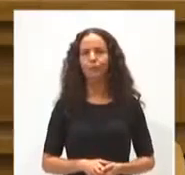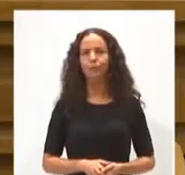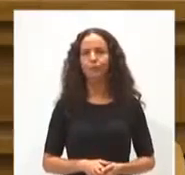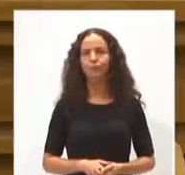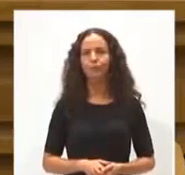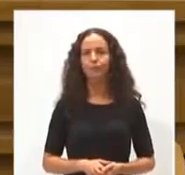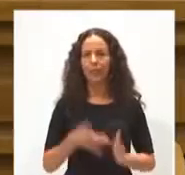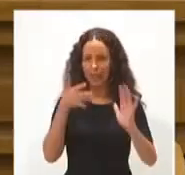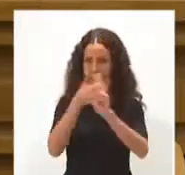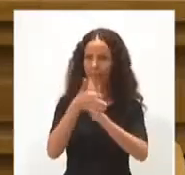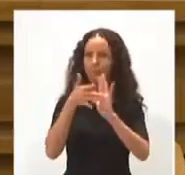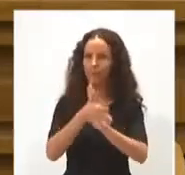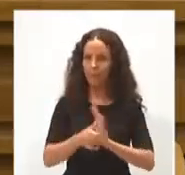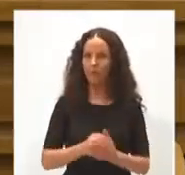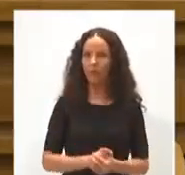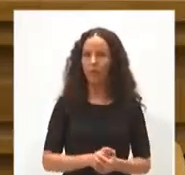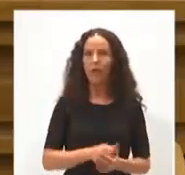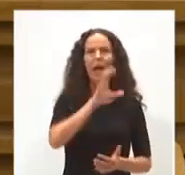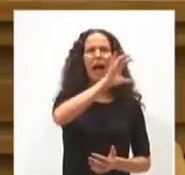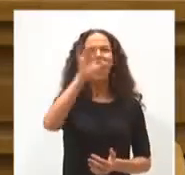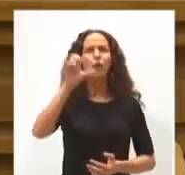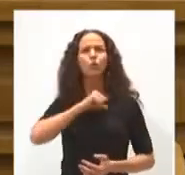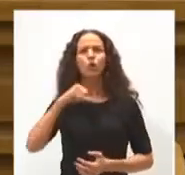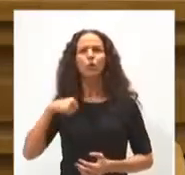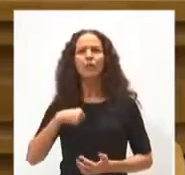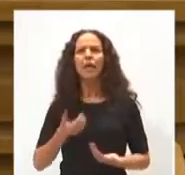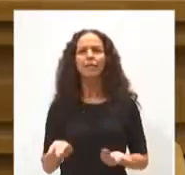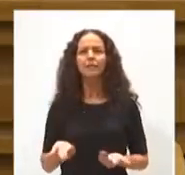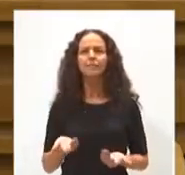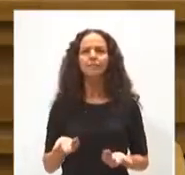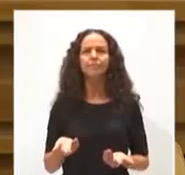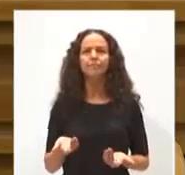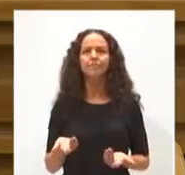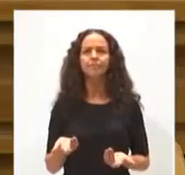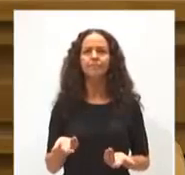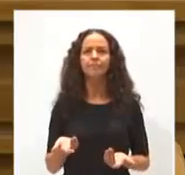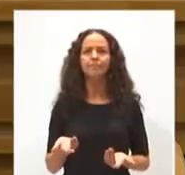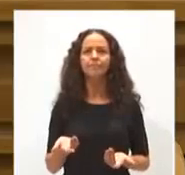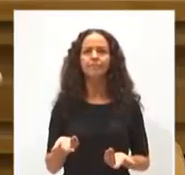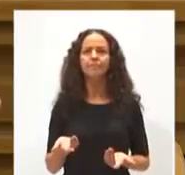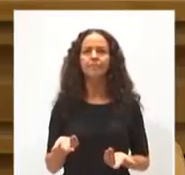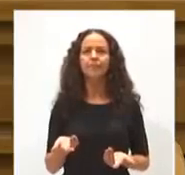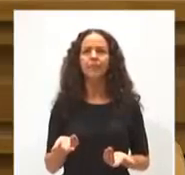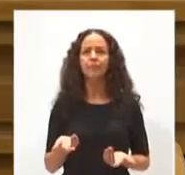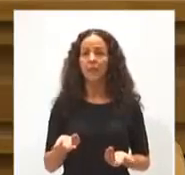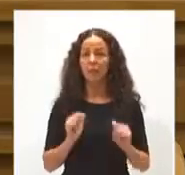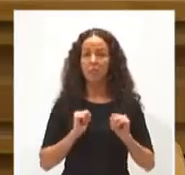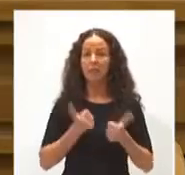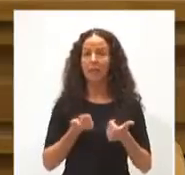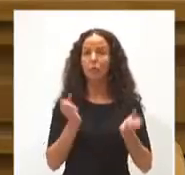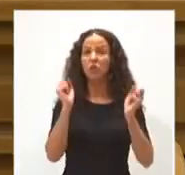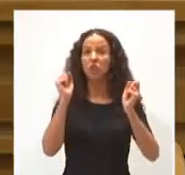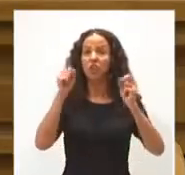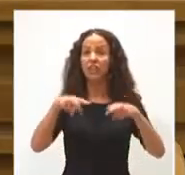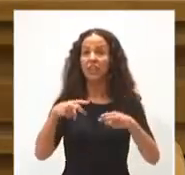no explicó las autonomías no han nacido primero nacimos sin ingresos eran ingresos